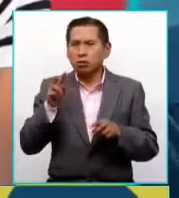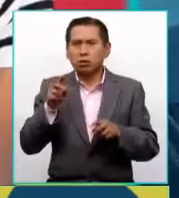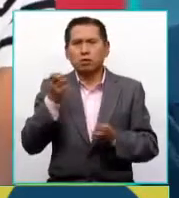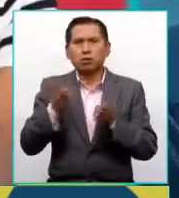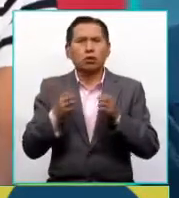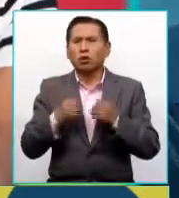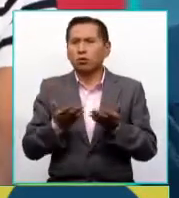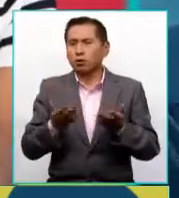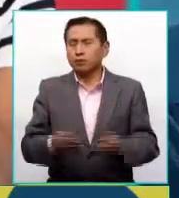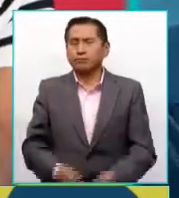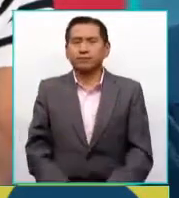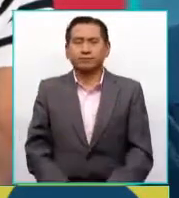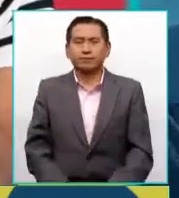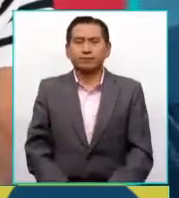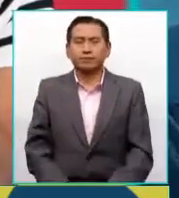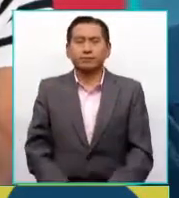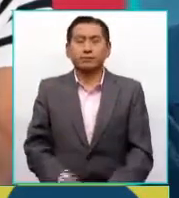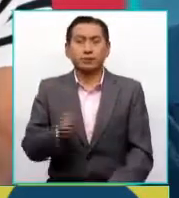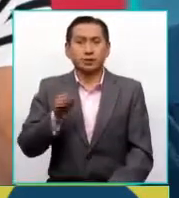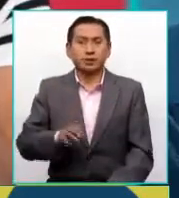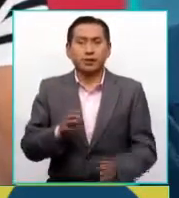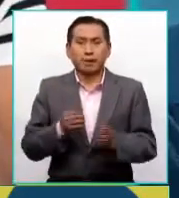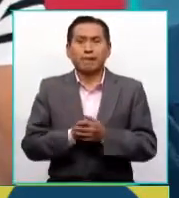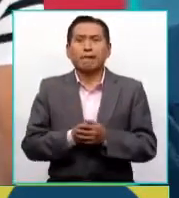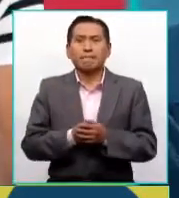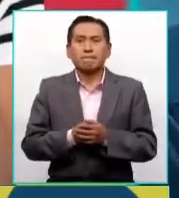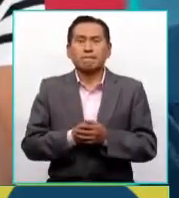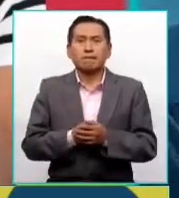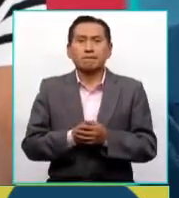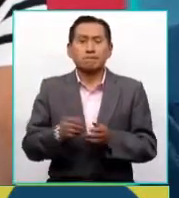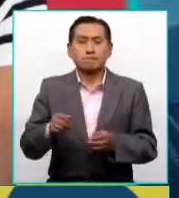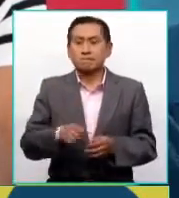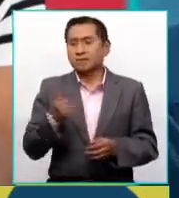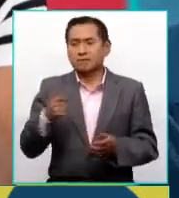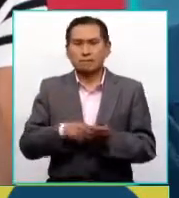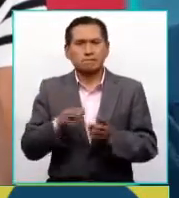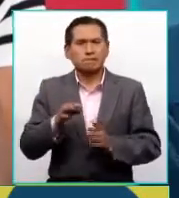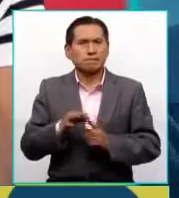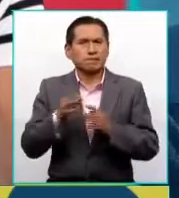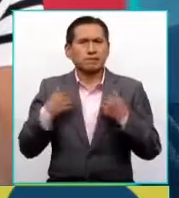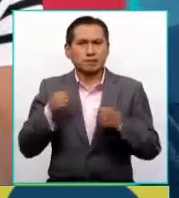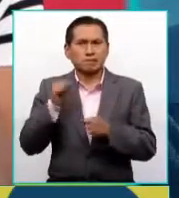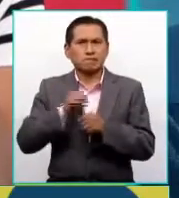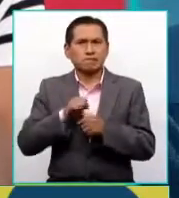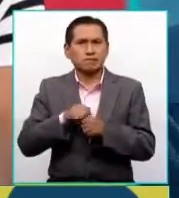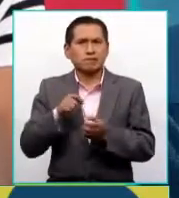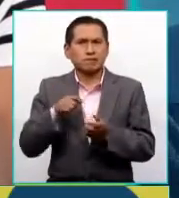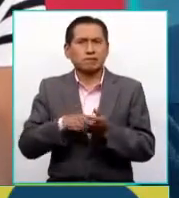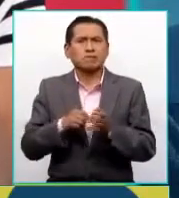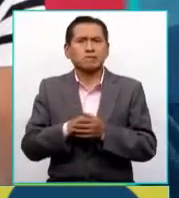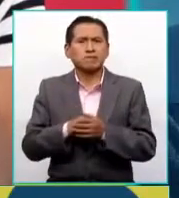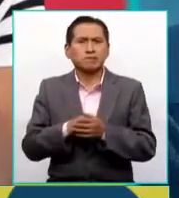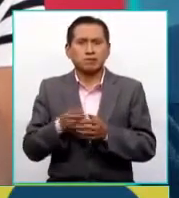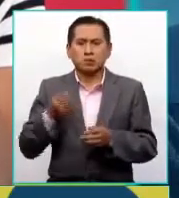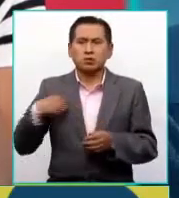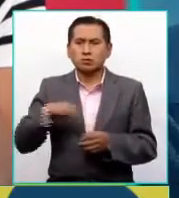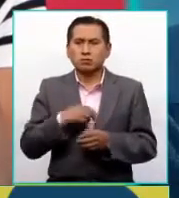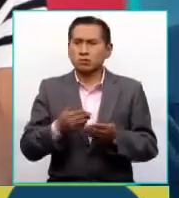evaluar? Sí, y es otra de las características del trabajo que venimos